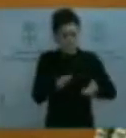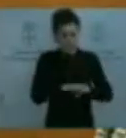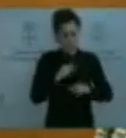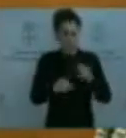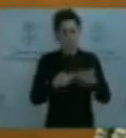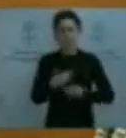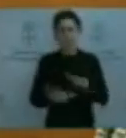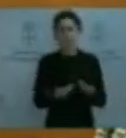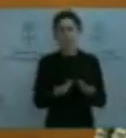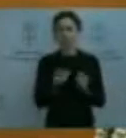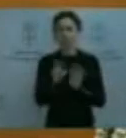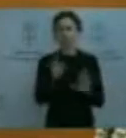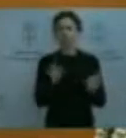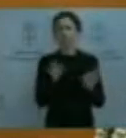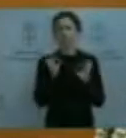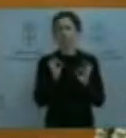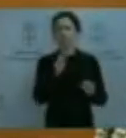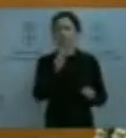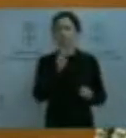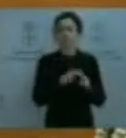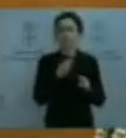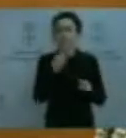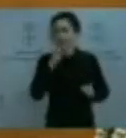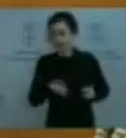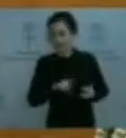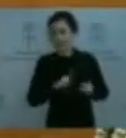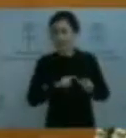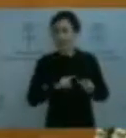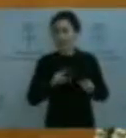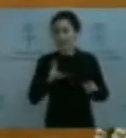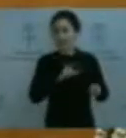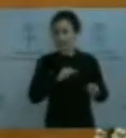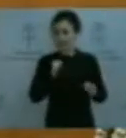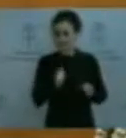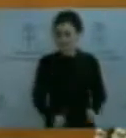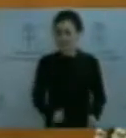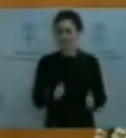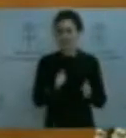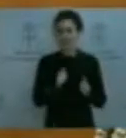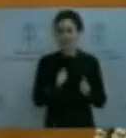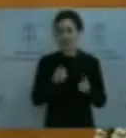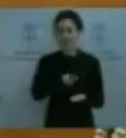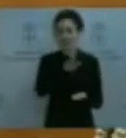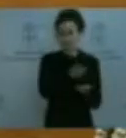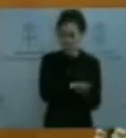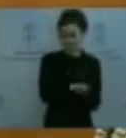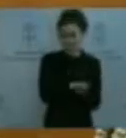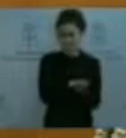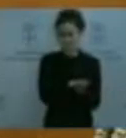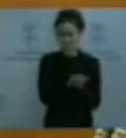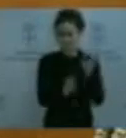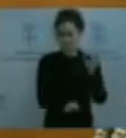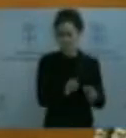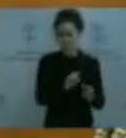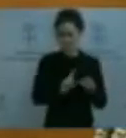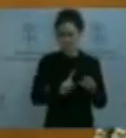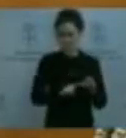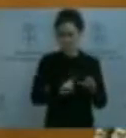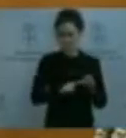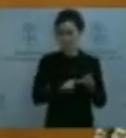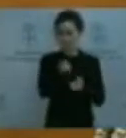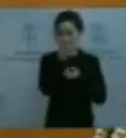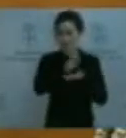titulaciones y los méritos que tienen acreditados cada uno, las actas de los tribunales y los informes de la empresa, consultora, etcétera, que estoy seguro